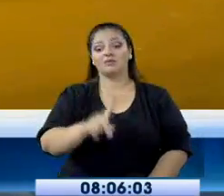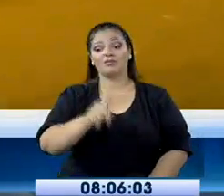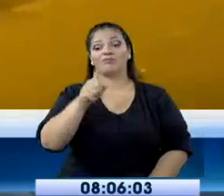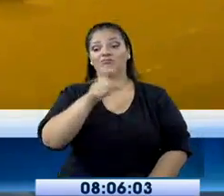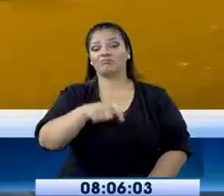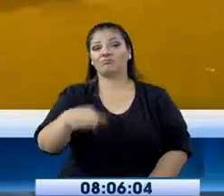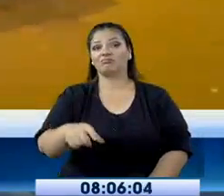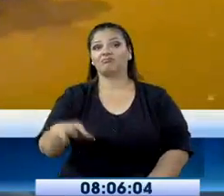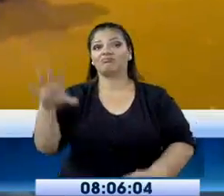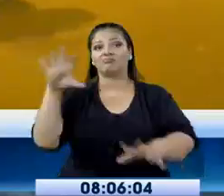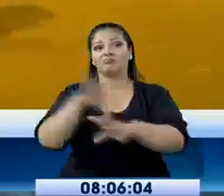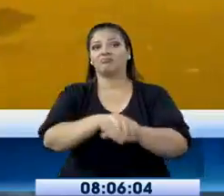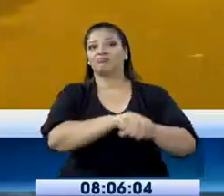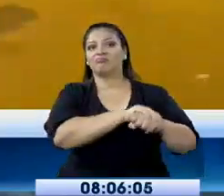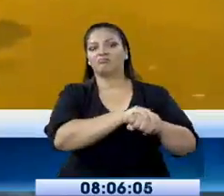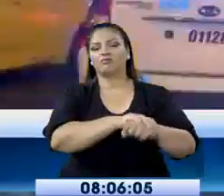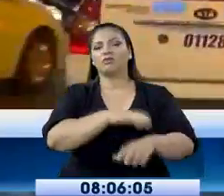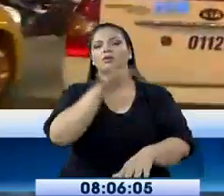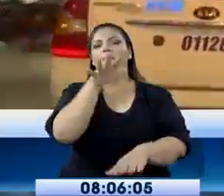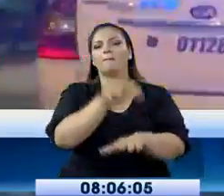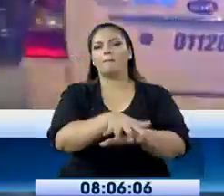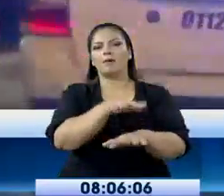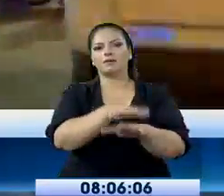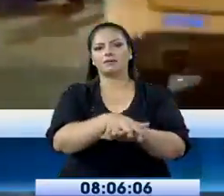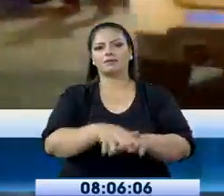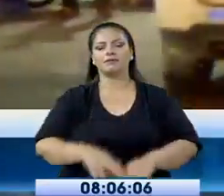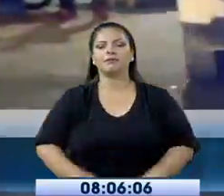personas aprehendidas. Desde Machala, informó Karina Valdivieso.